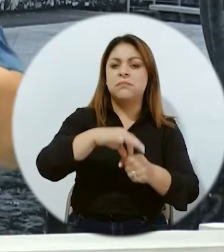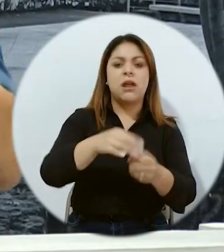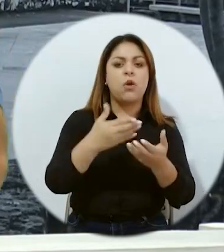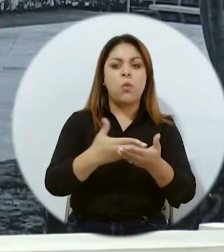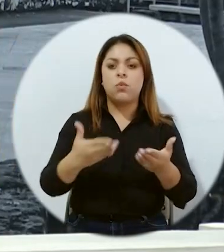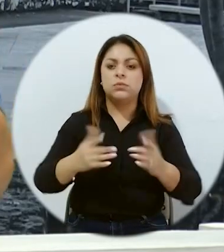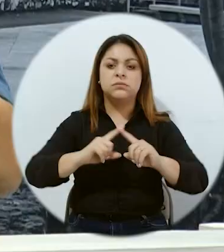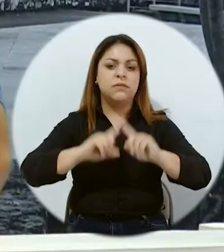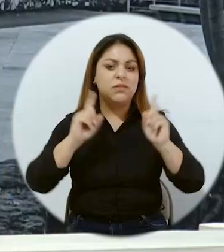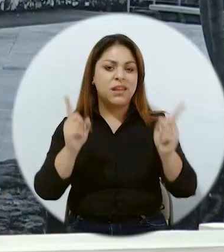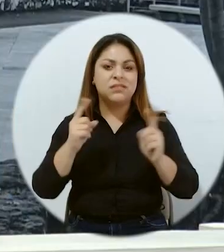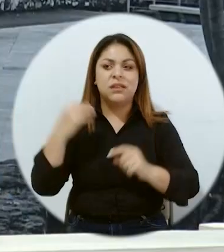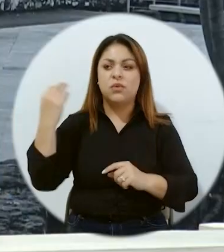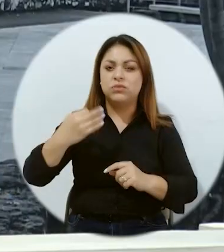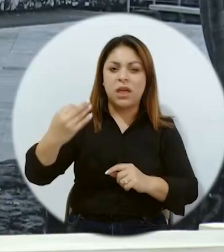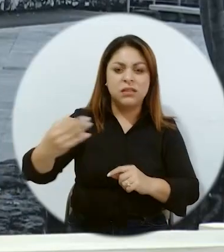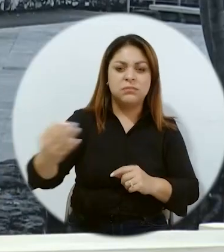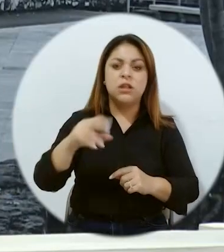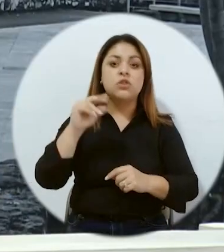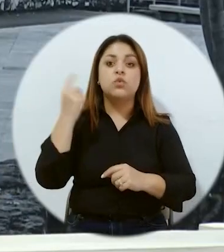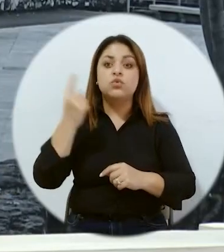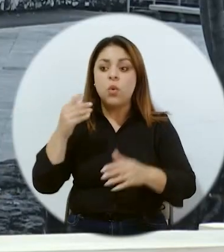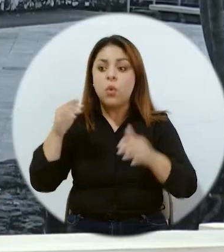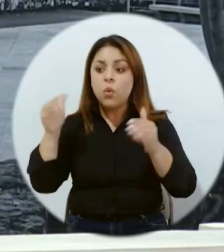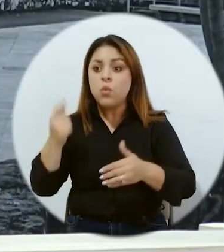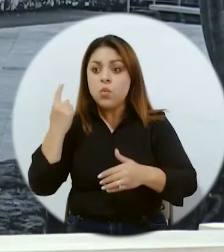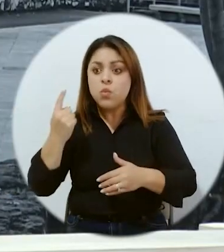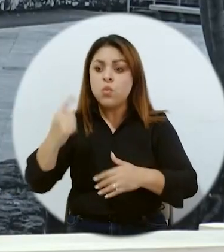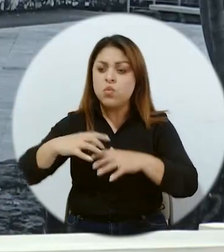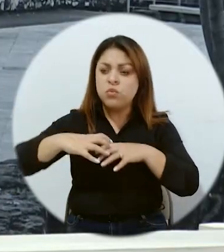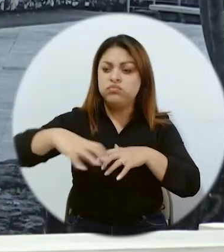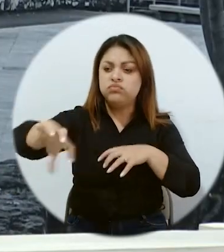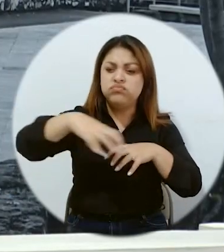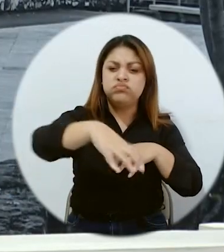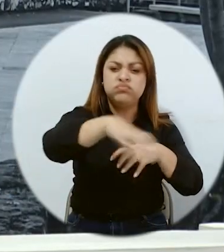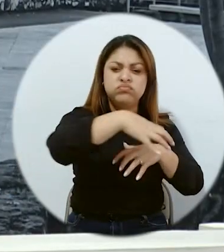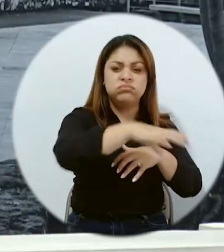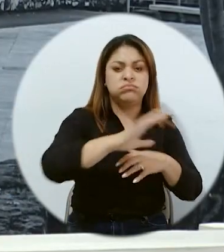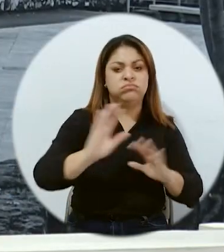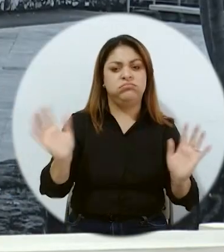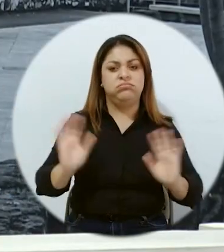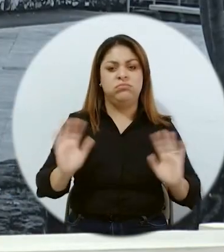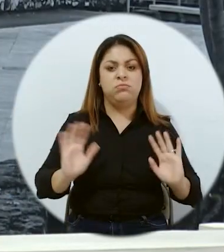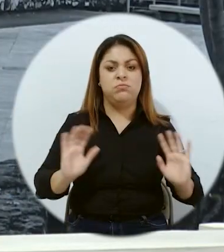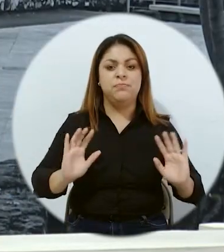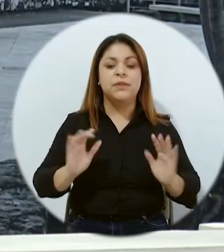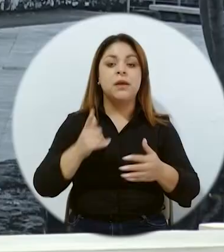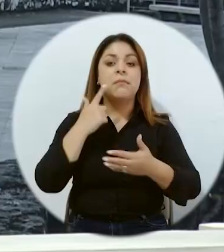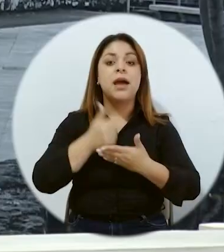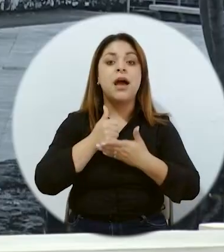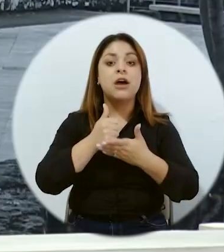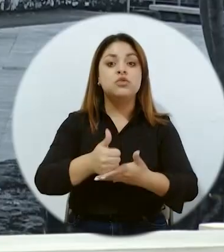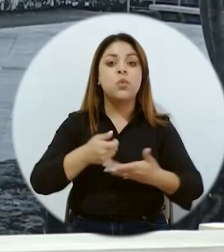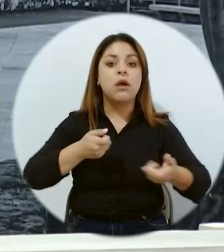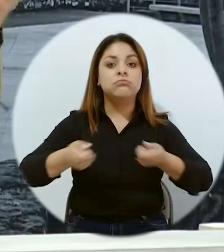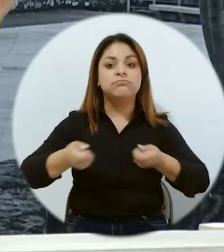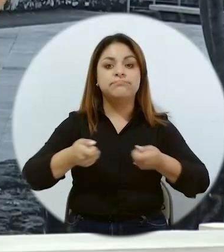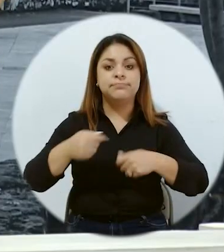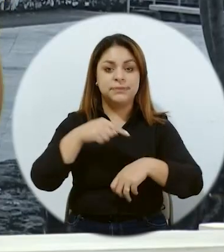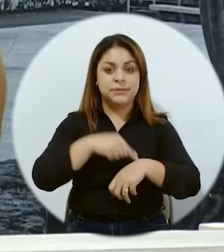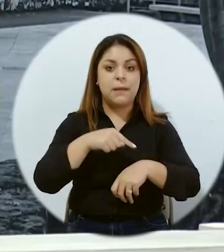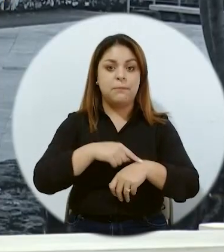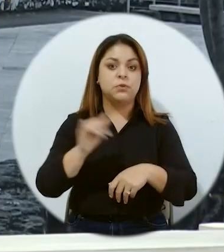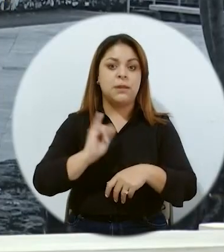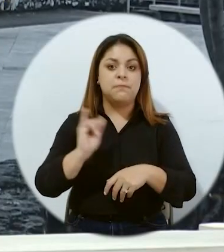cosas diferentes constantemente, no dedicar el área de producción a una única finca, de manera que se ayuda a hacer una regulación en el